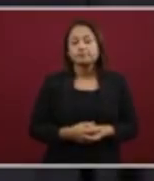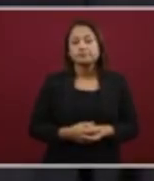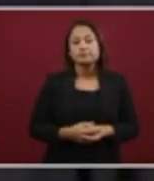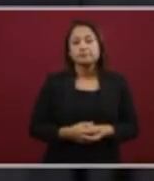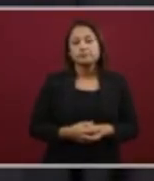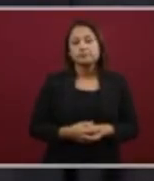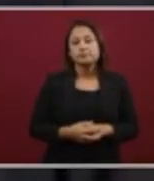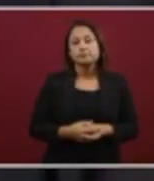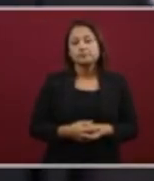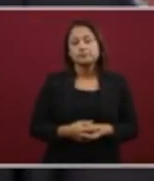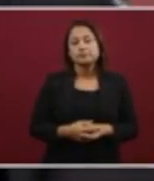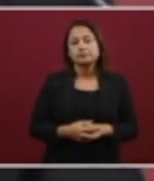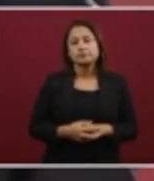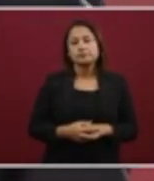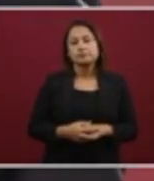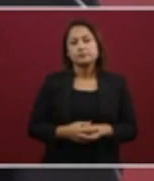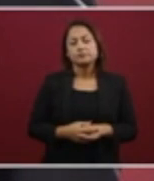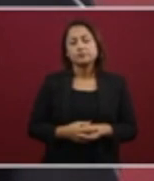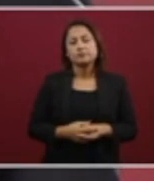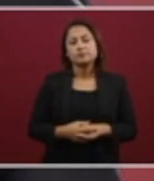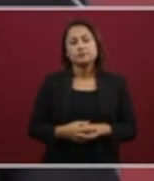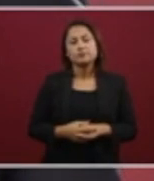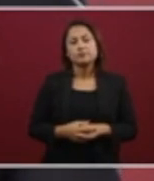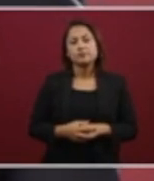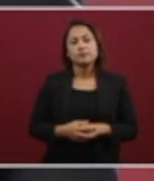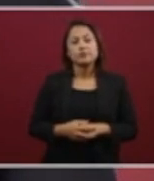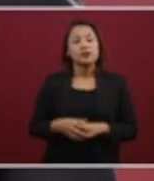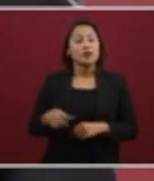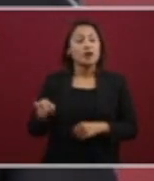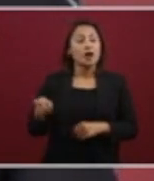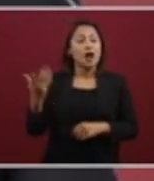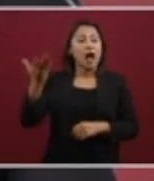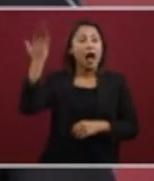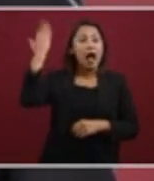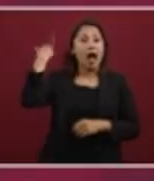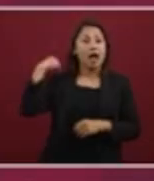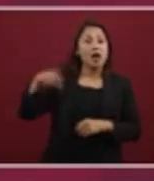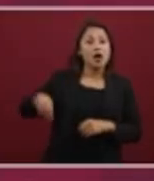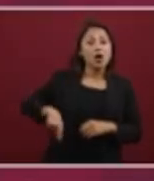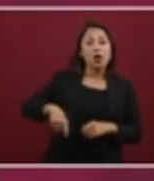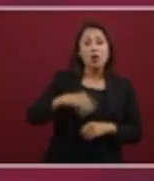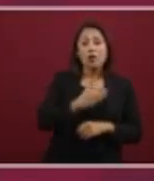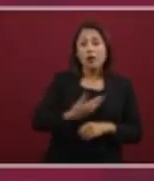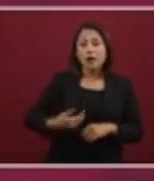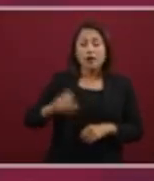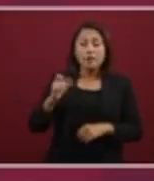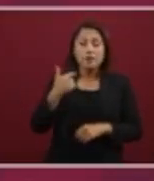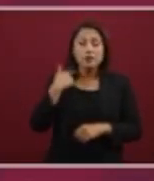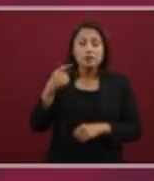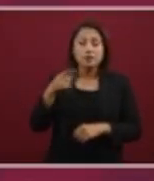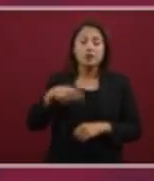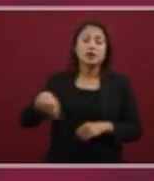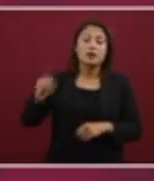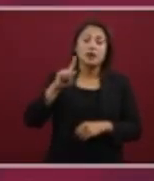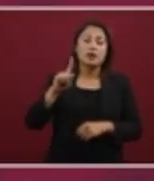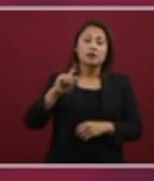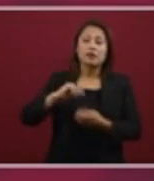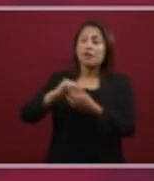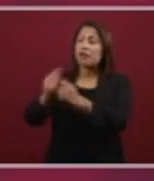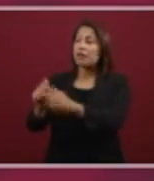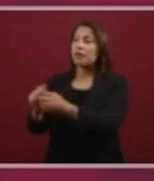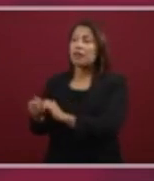No se va a continuar con la misma política antipopular y